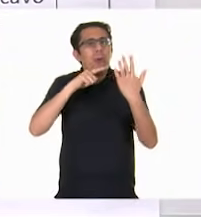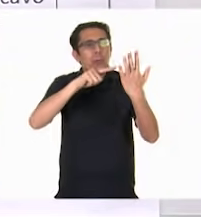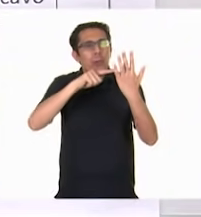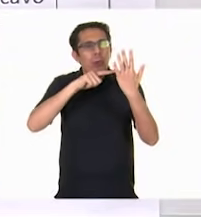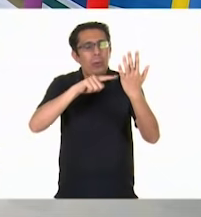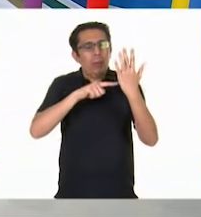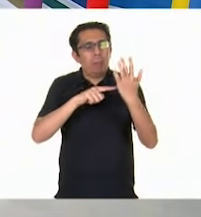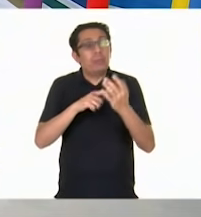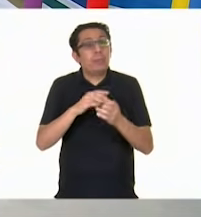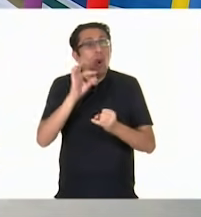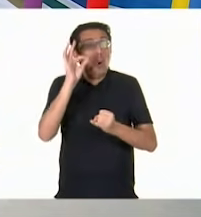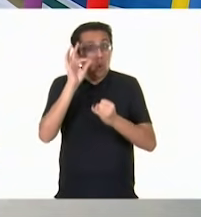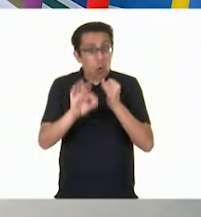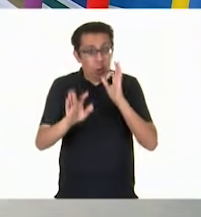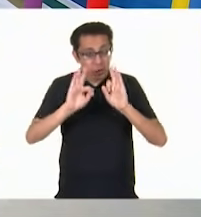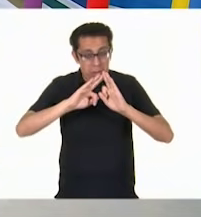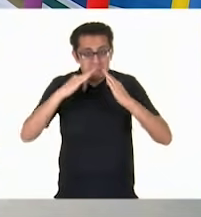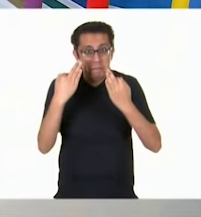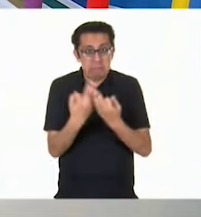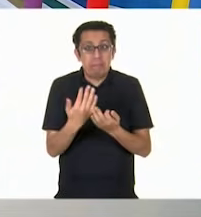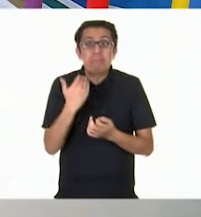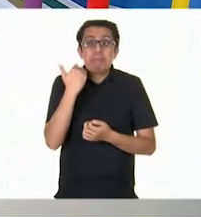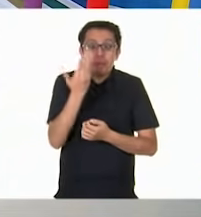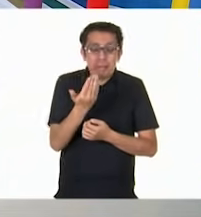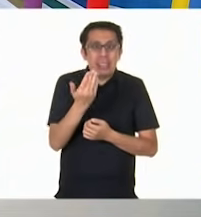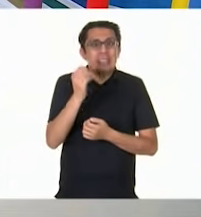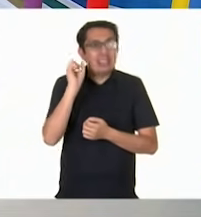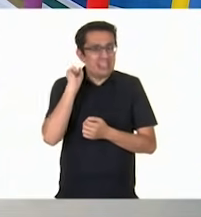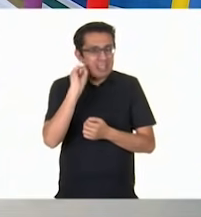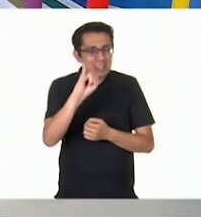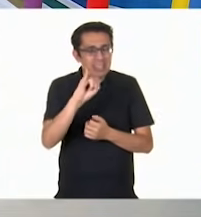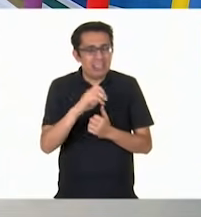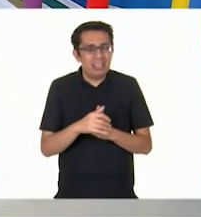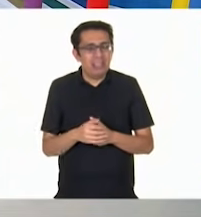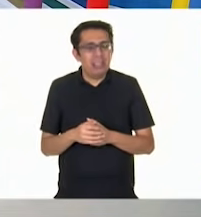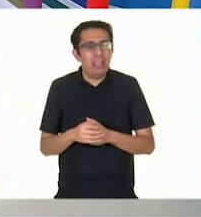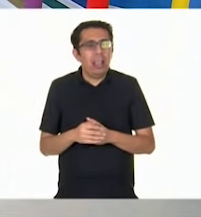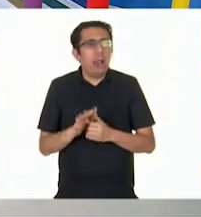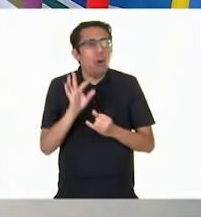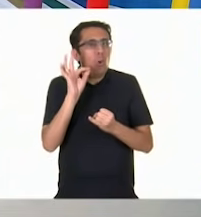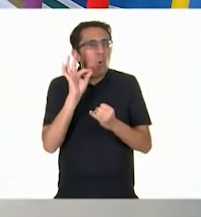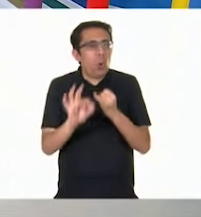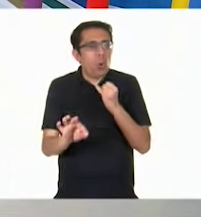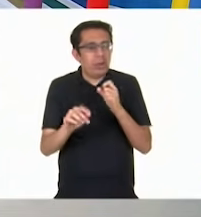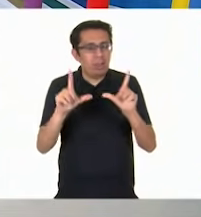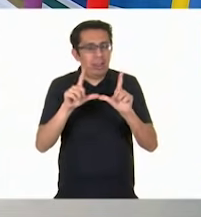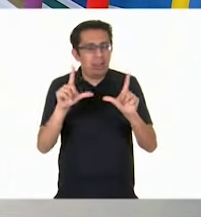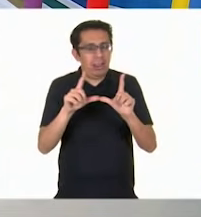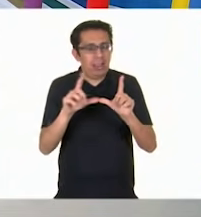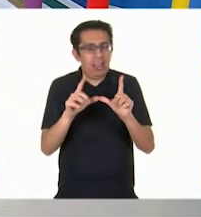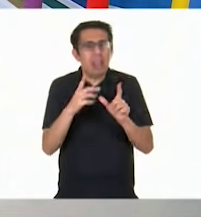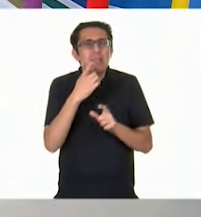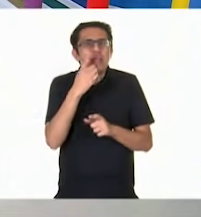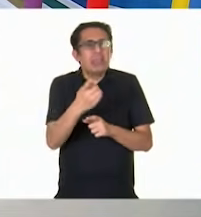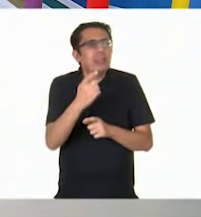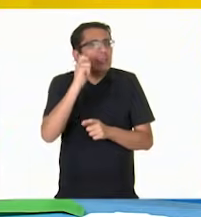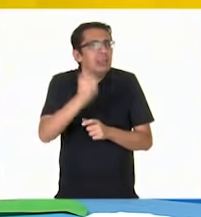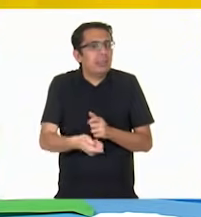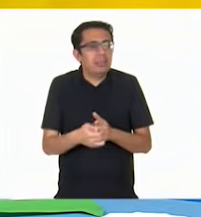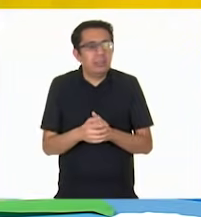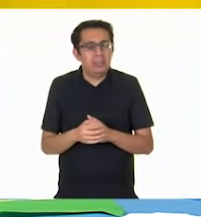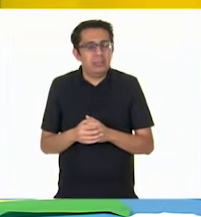Vamos por la última figura. ¿Les parece? ¡Sí! La última tarjeta nos dice lo siguiente.